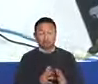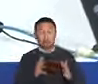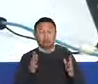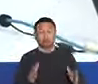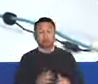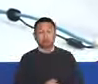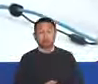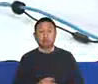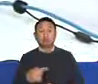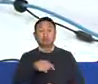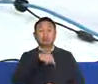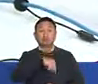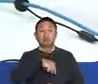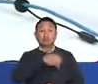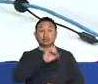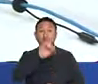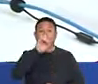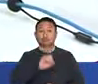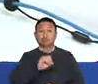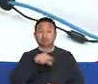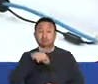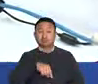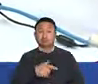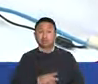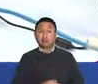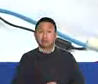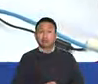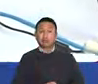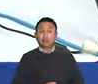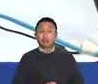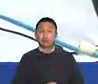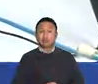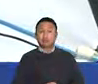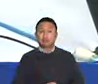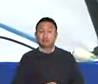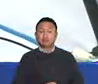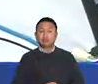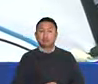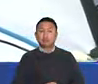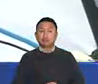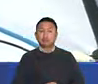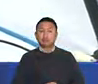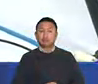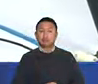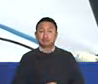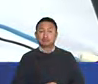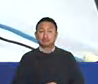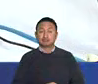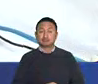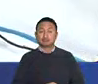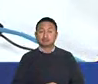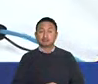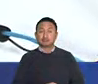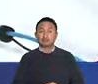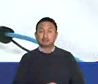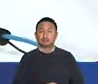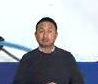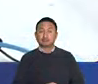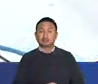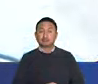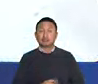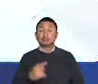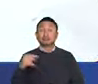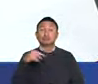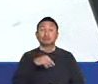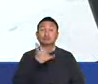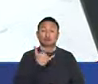aún así tenemos ya estos porcentajes que son lo más o menos lo que nos hemos establecido, entonces continuamos con el procesamiento. Tengo entendido que dentro del